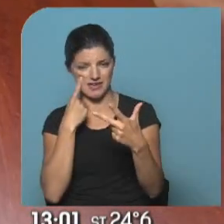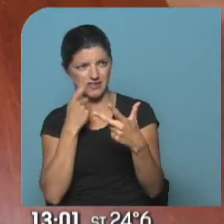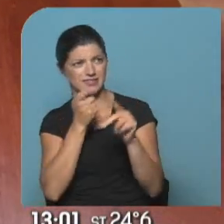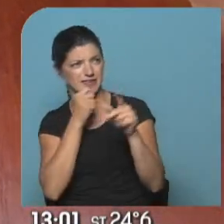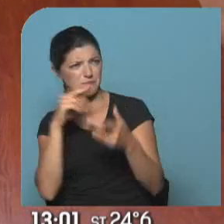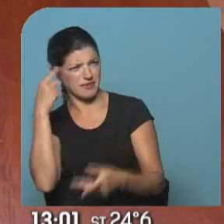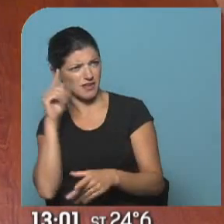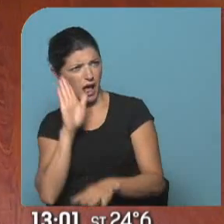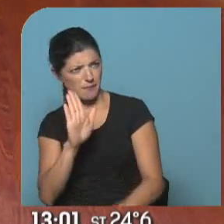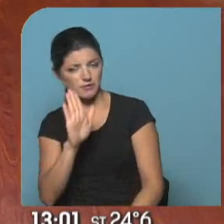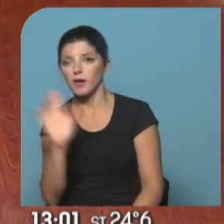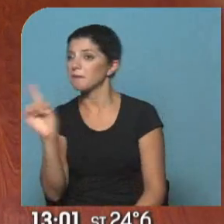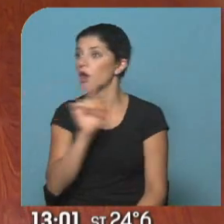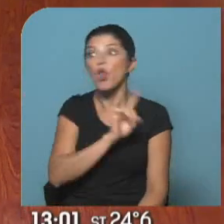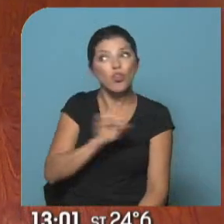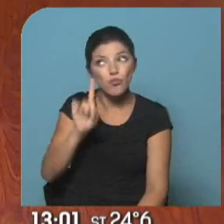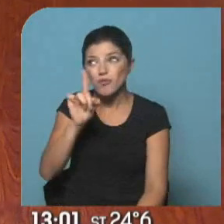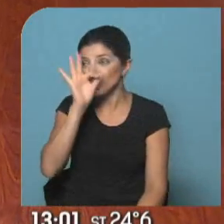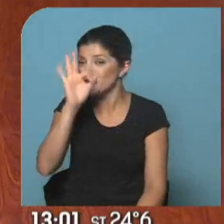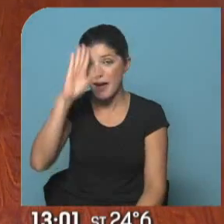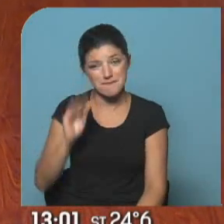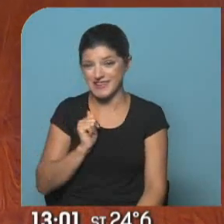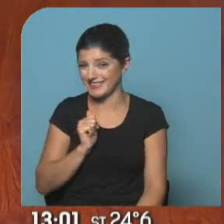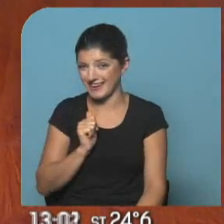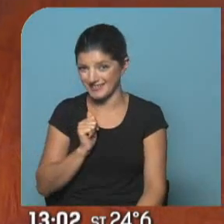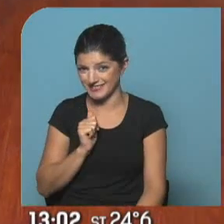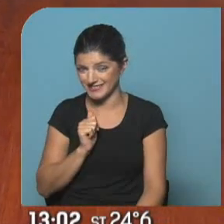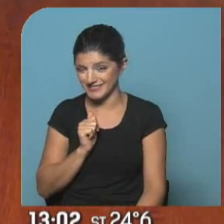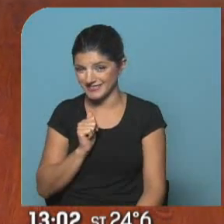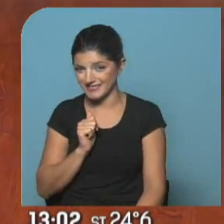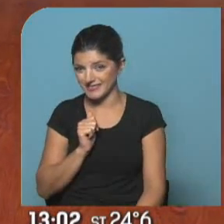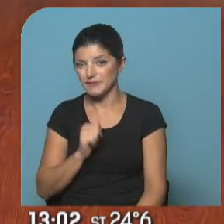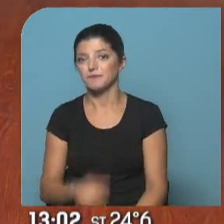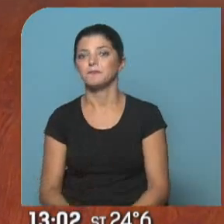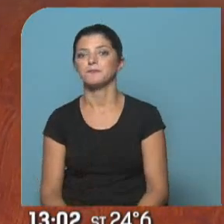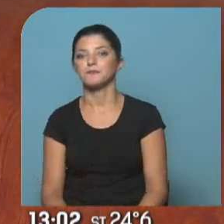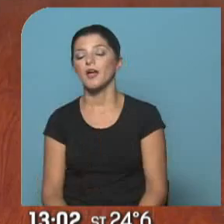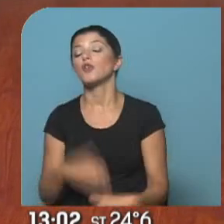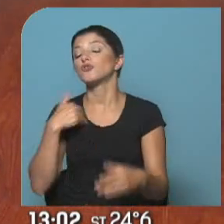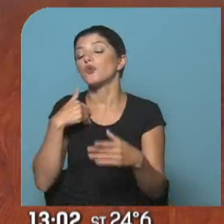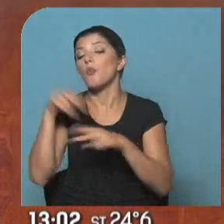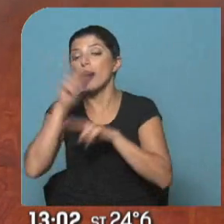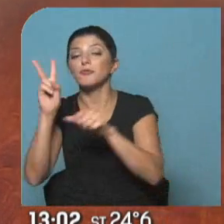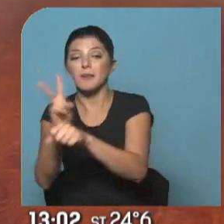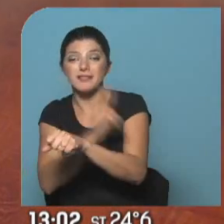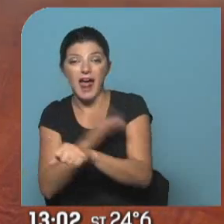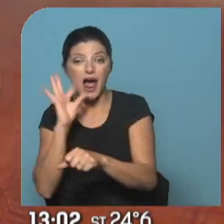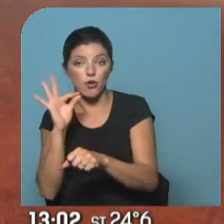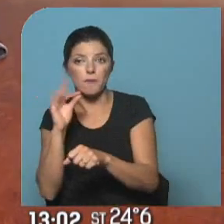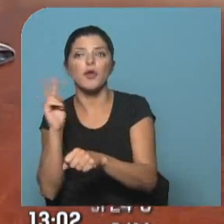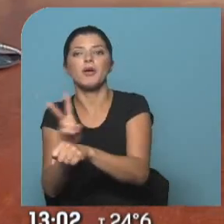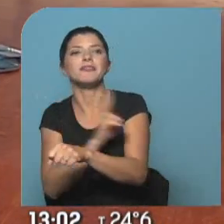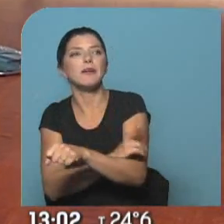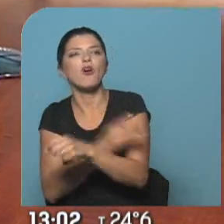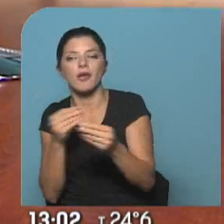claro. Pero no las Fuerzas Armadas. Y nosotros imitamos o intentamos imitar un montón de cuestiones, pero en realidad imitamos no lo bueno, sino lo malo por